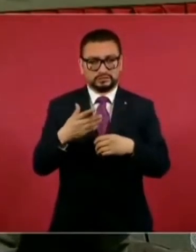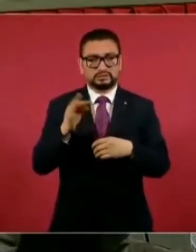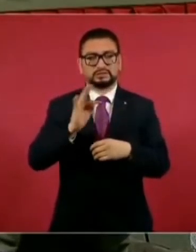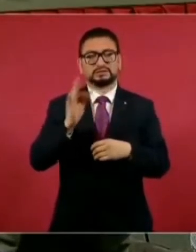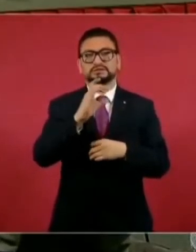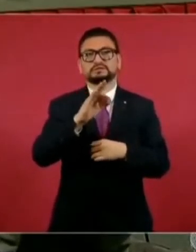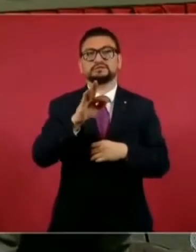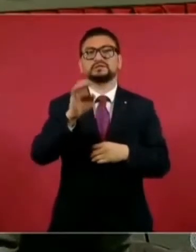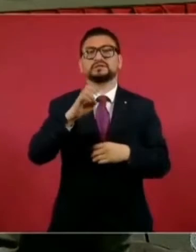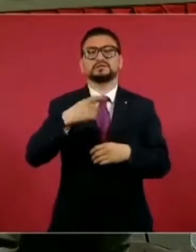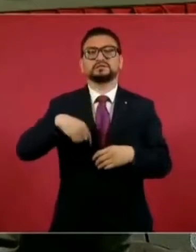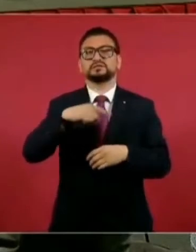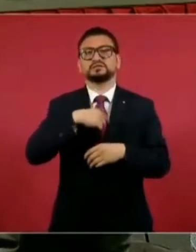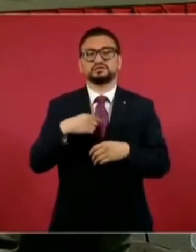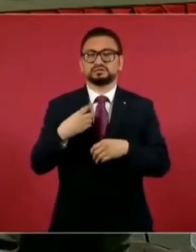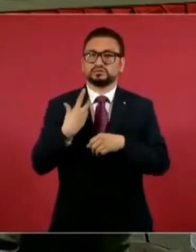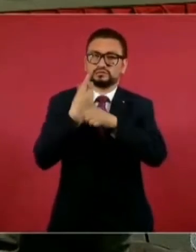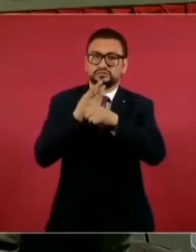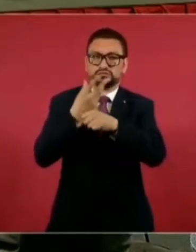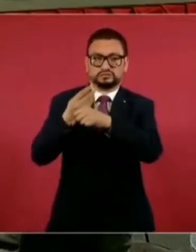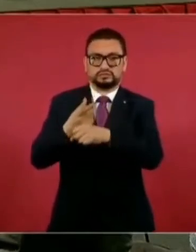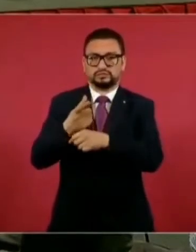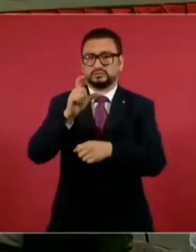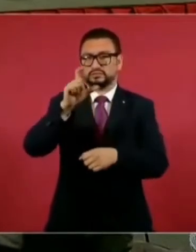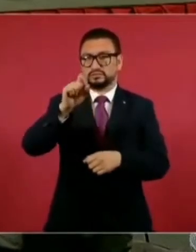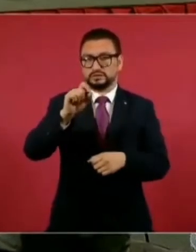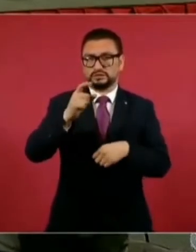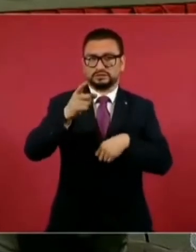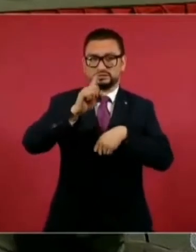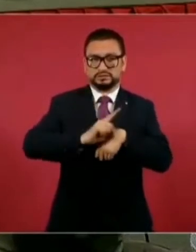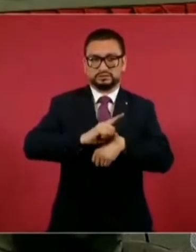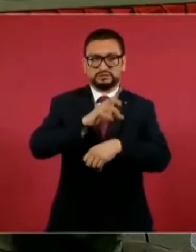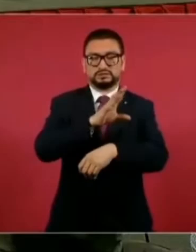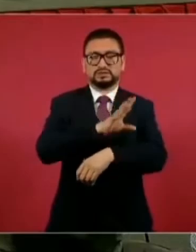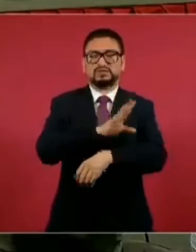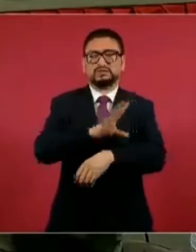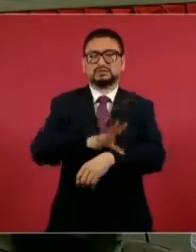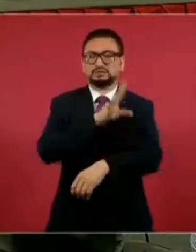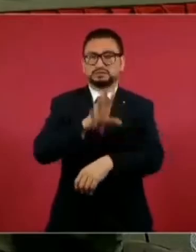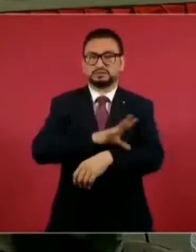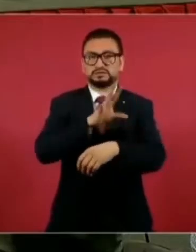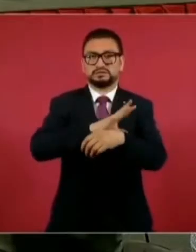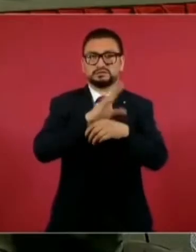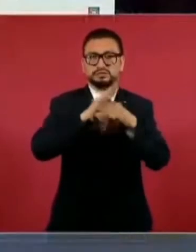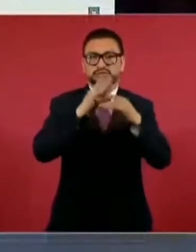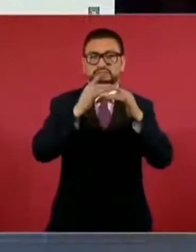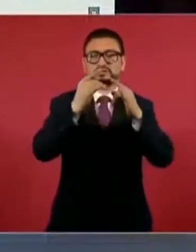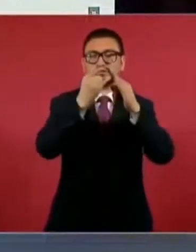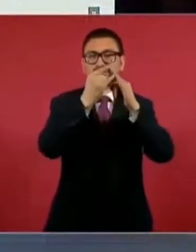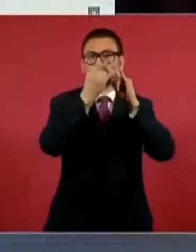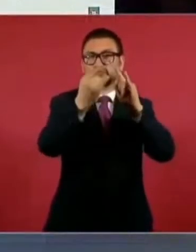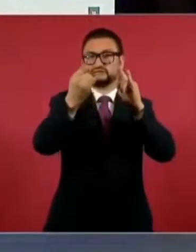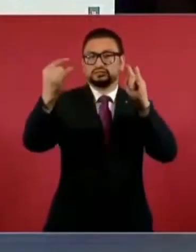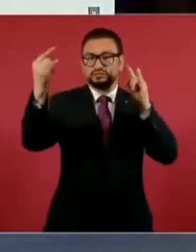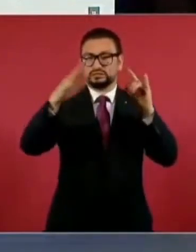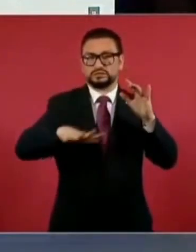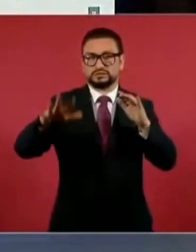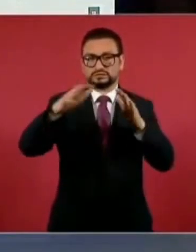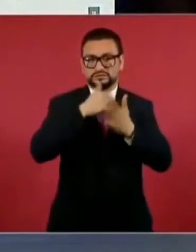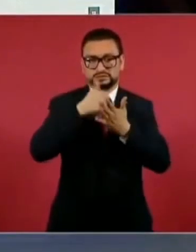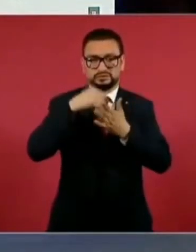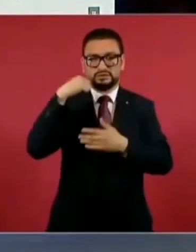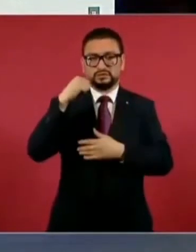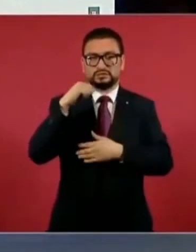de la CFE, que fue reponer en 20 días también el alumbrado público de toda la ciudad de Acapulco, que por cierto quedó precioso, señor presidente,